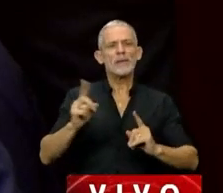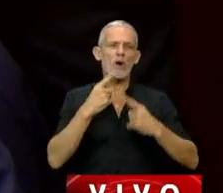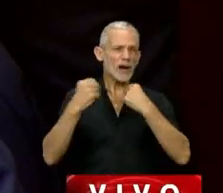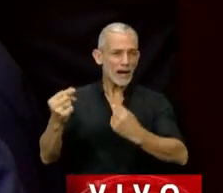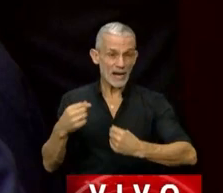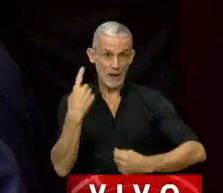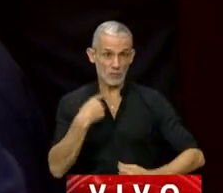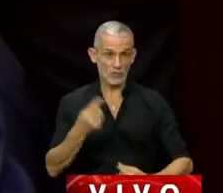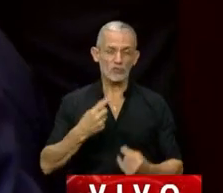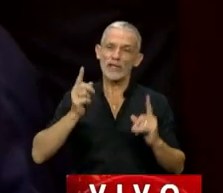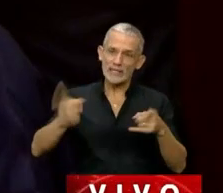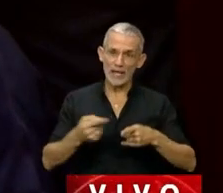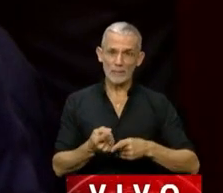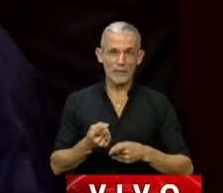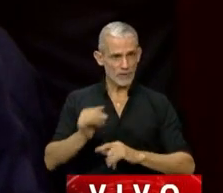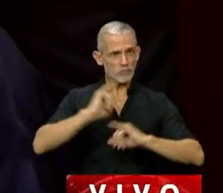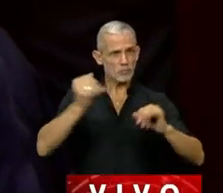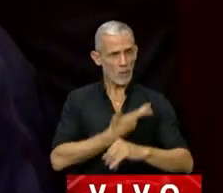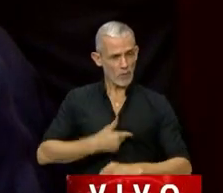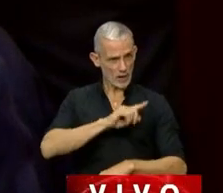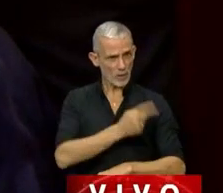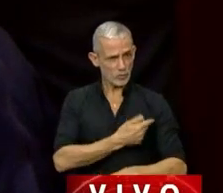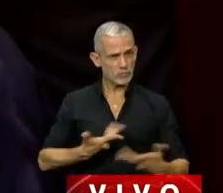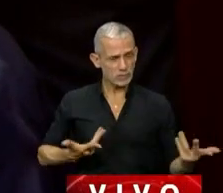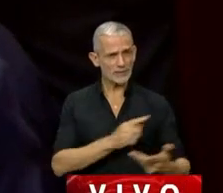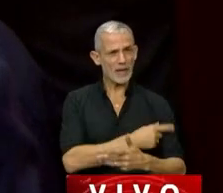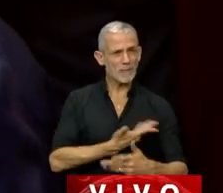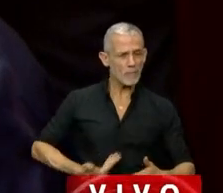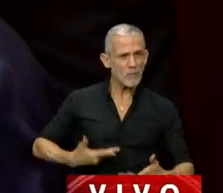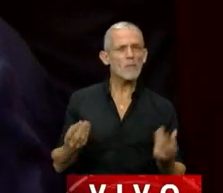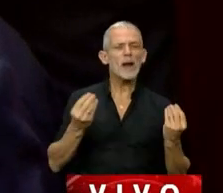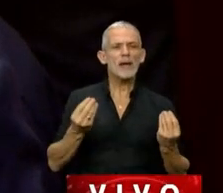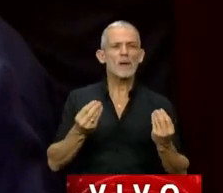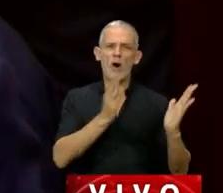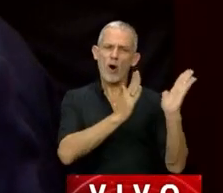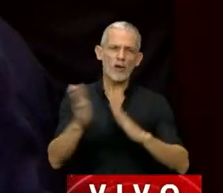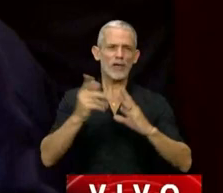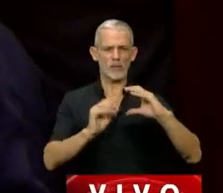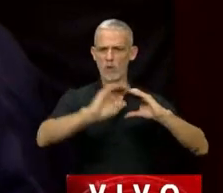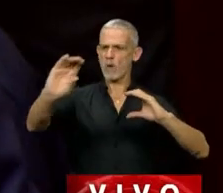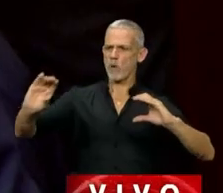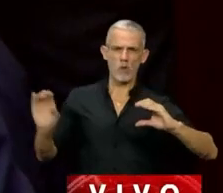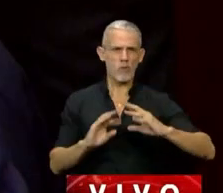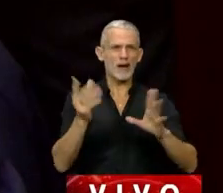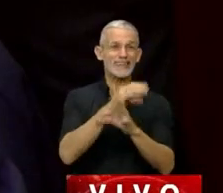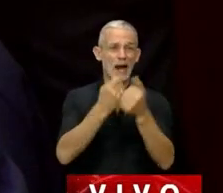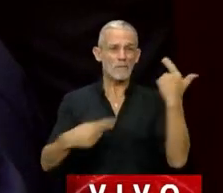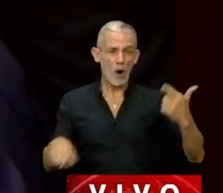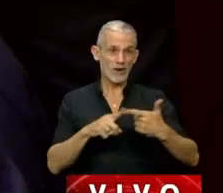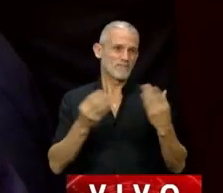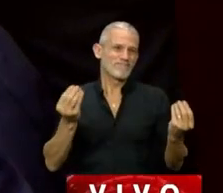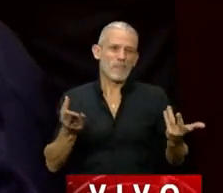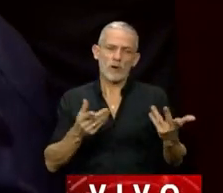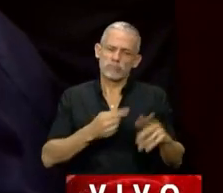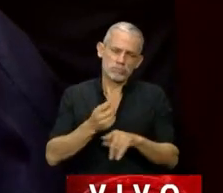reclamo, y también se lo hacemos al Poder Ejecutivo, de la necesidad de ordenar la distribución de los subsidios al transporte, porque